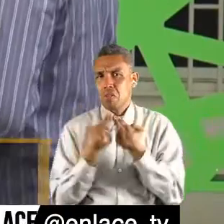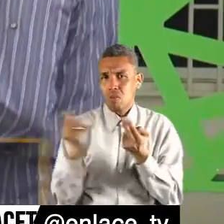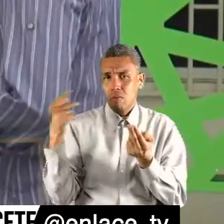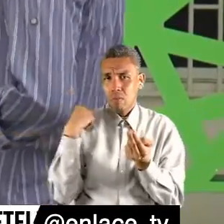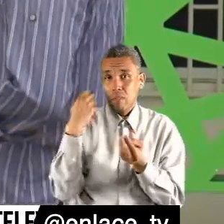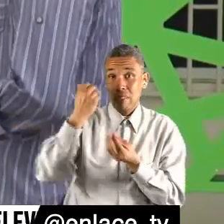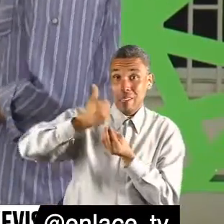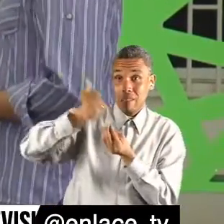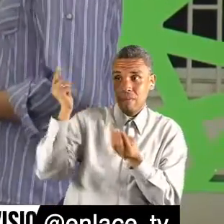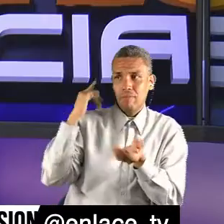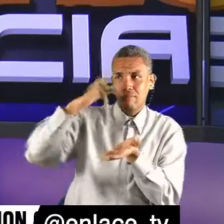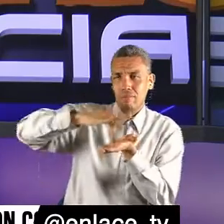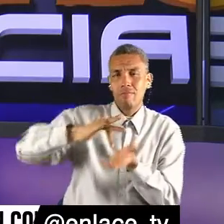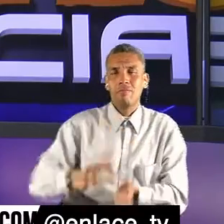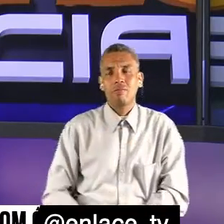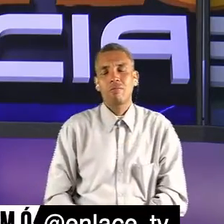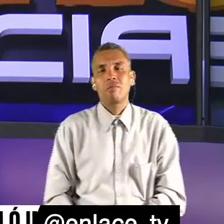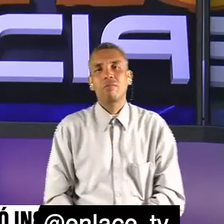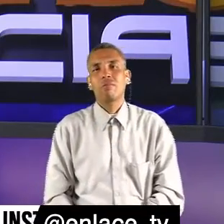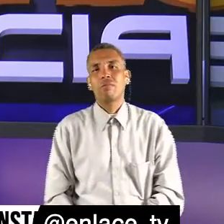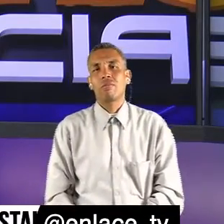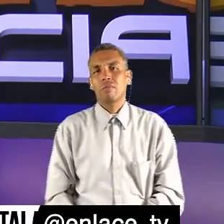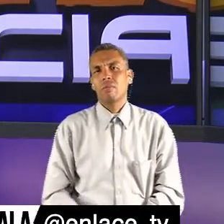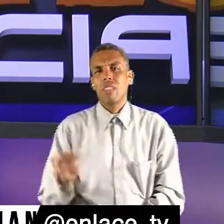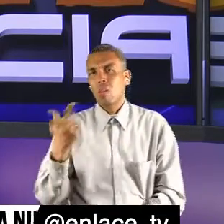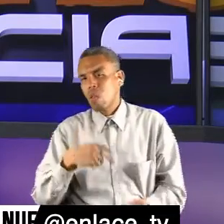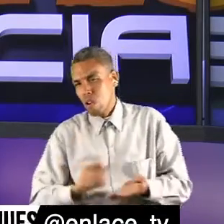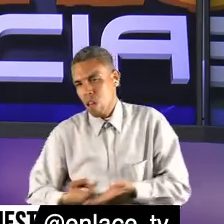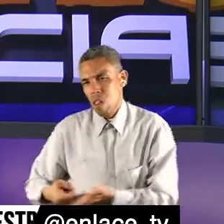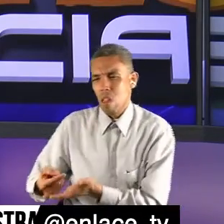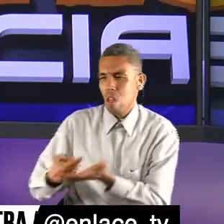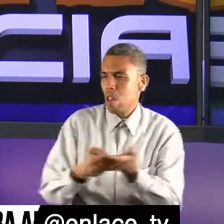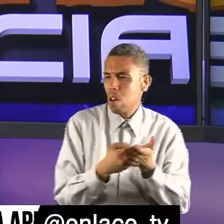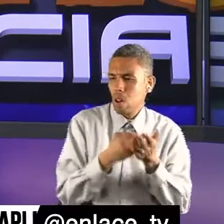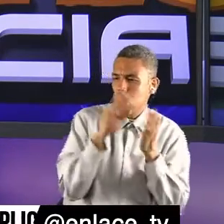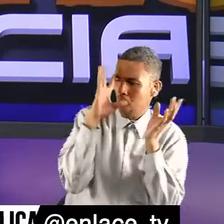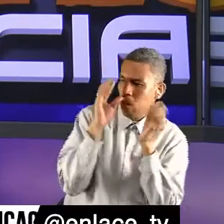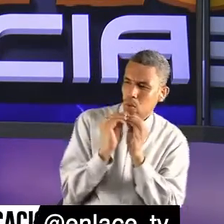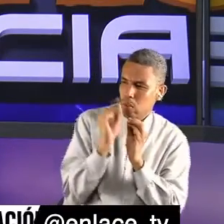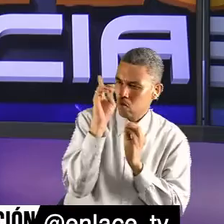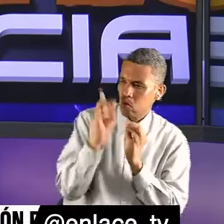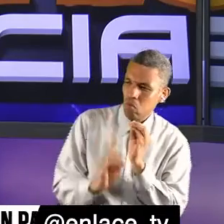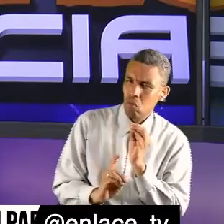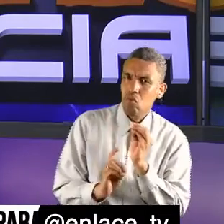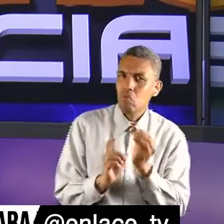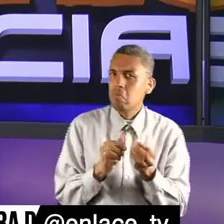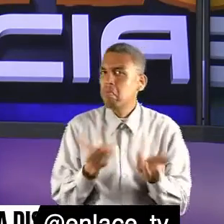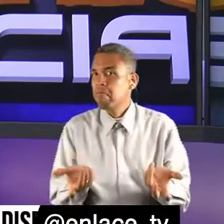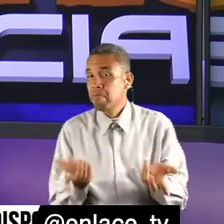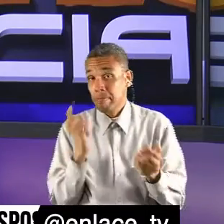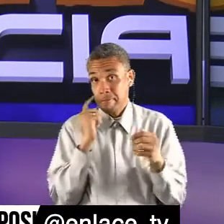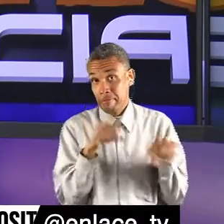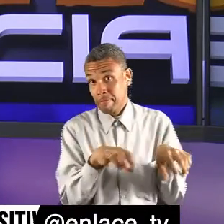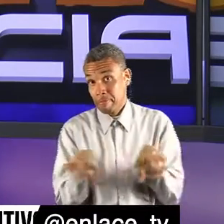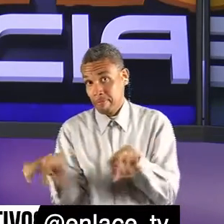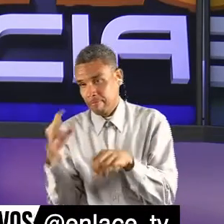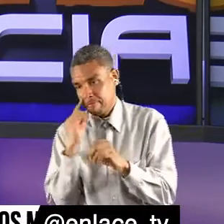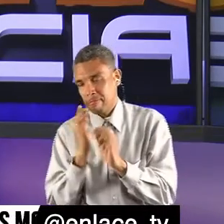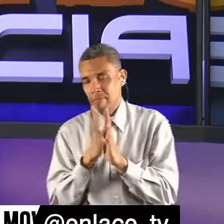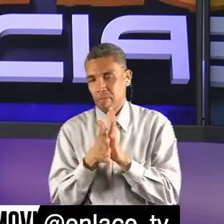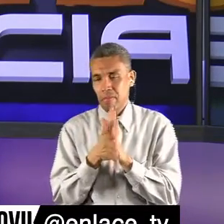decisión definitiva. Estaremos atentos a esta decisión del profe Upegui. Y APF Uman